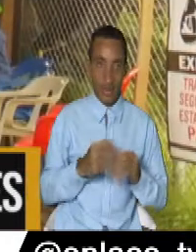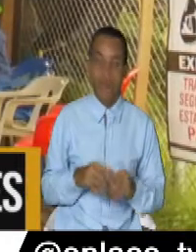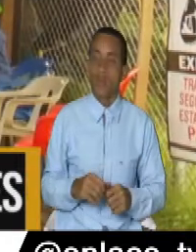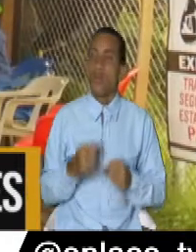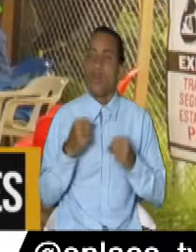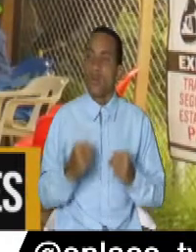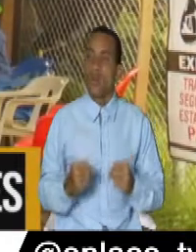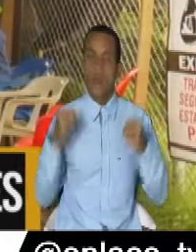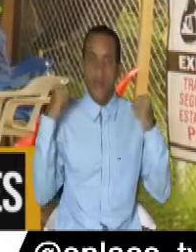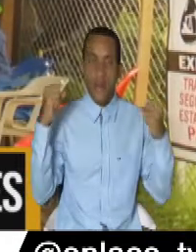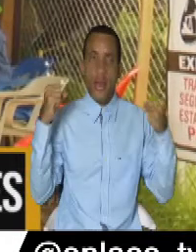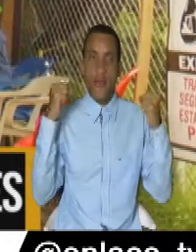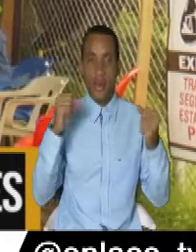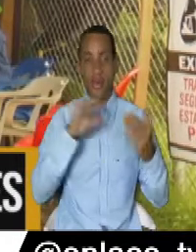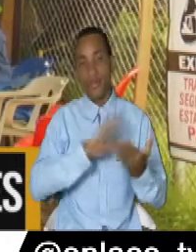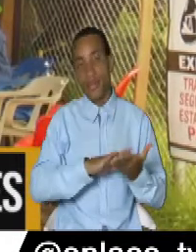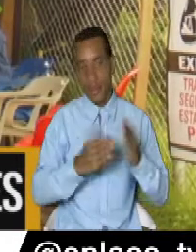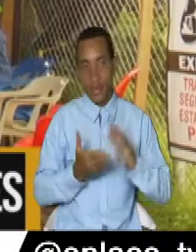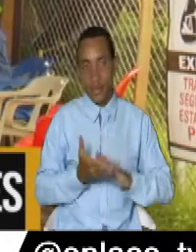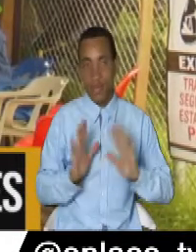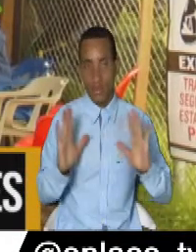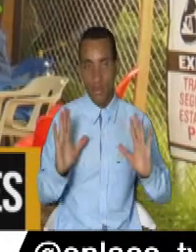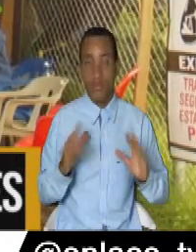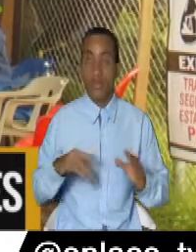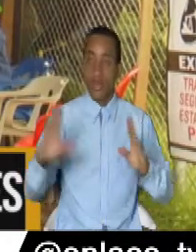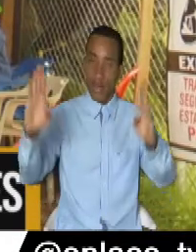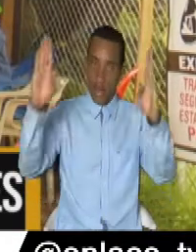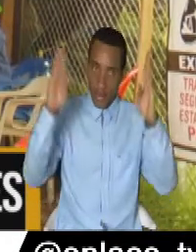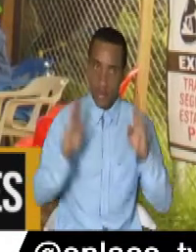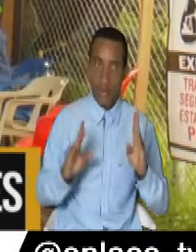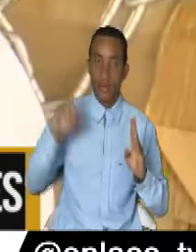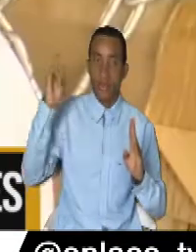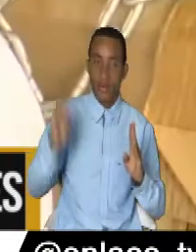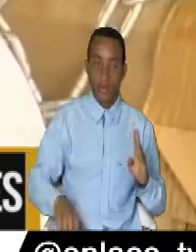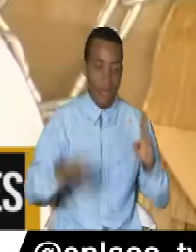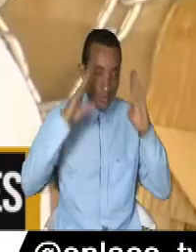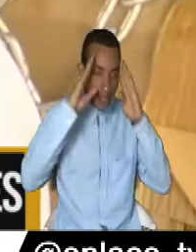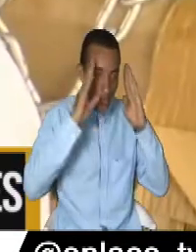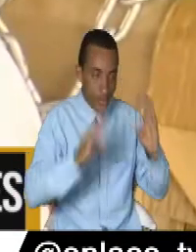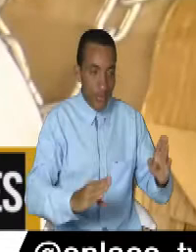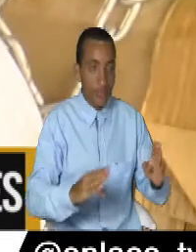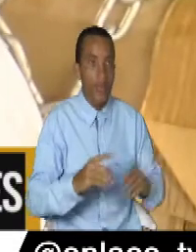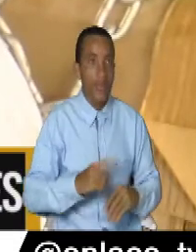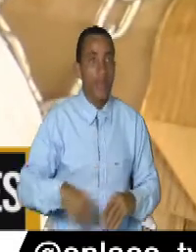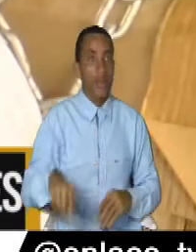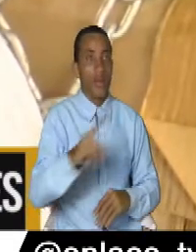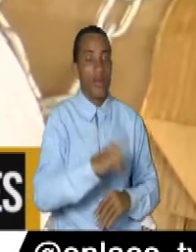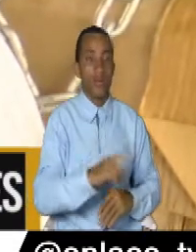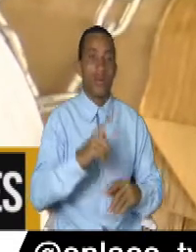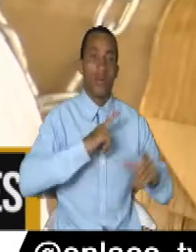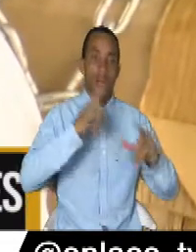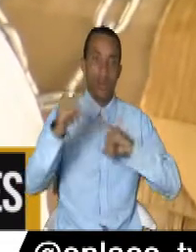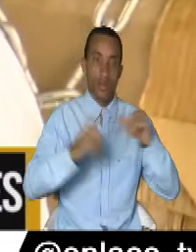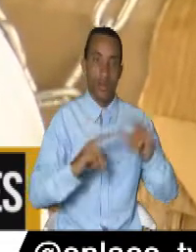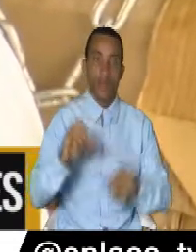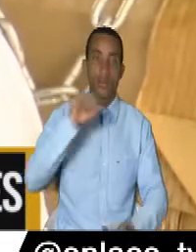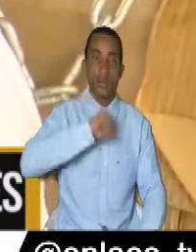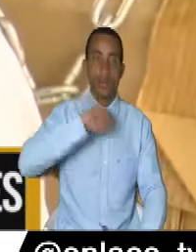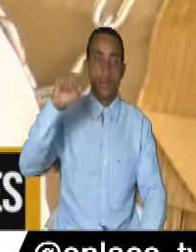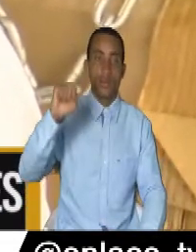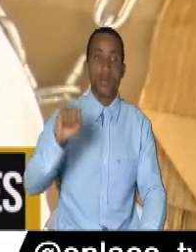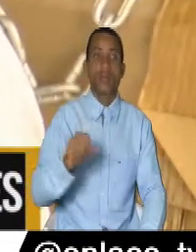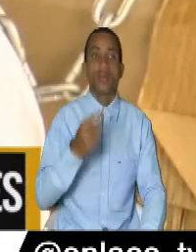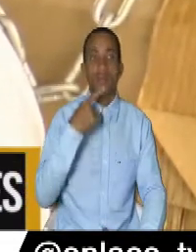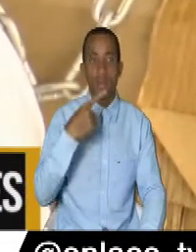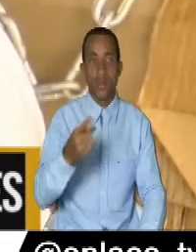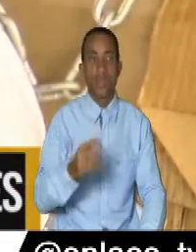protesta pacífica hasta tanto no sean escuchados sus reclamos por Ecopetrol. Líderes sindicales acompañan a quienes hoy aseguran están pasando